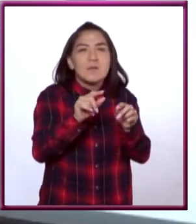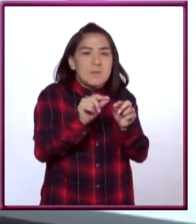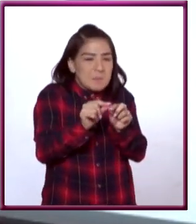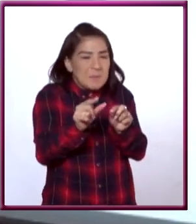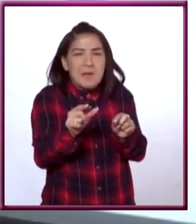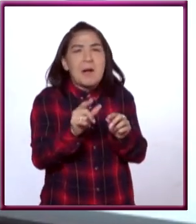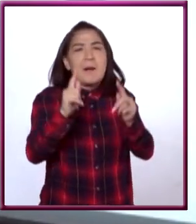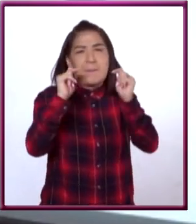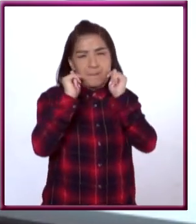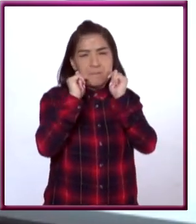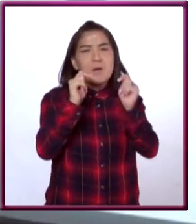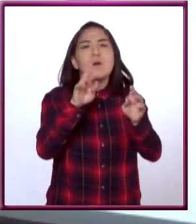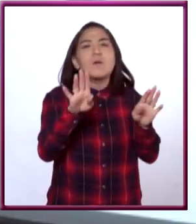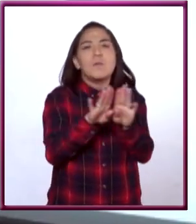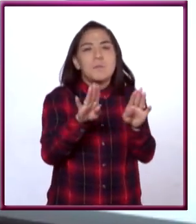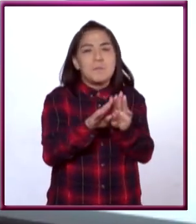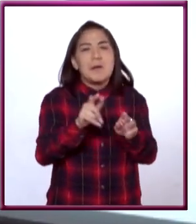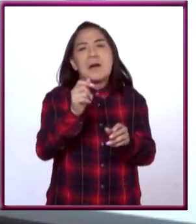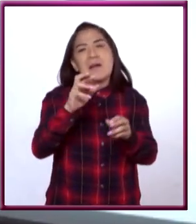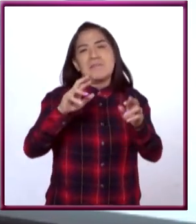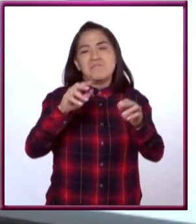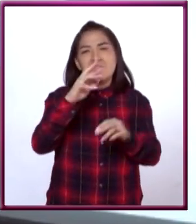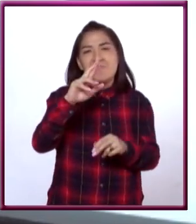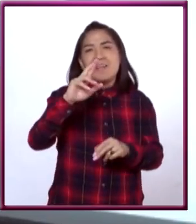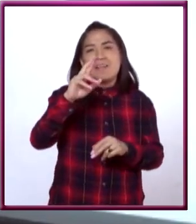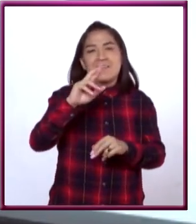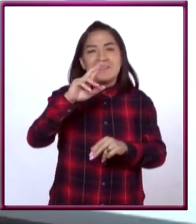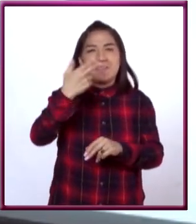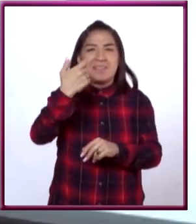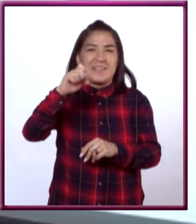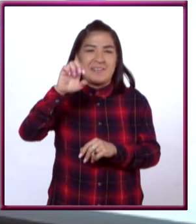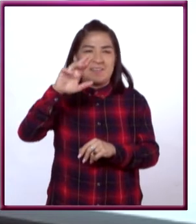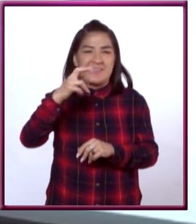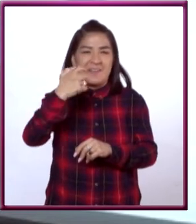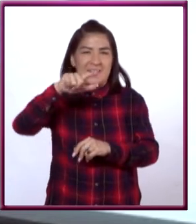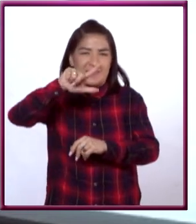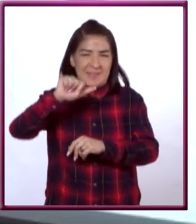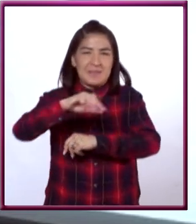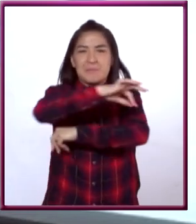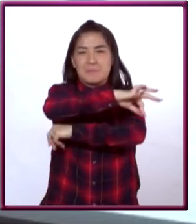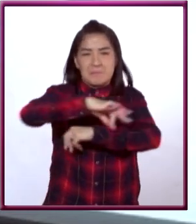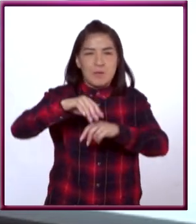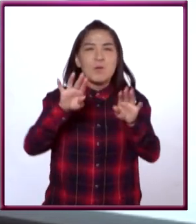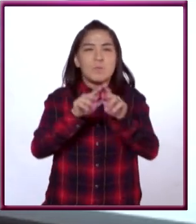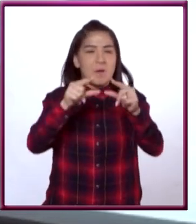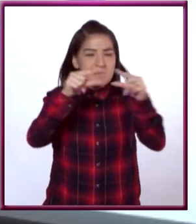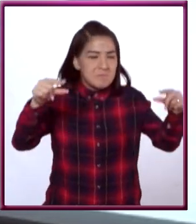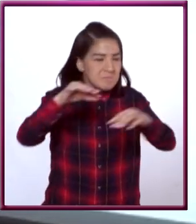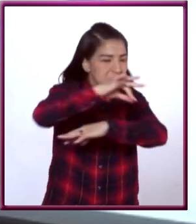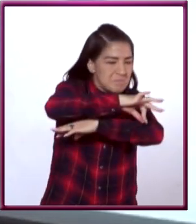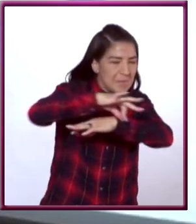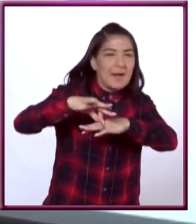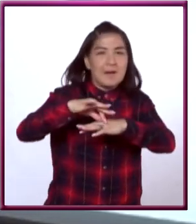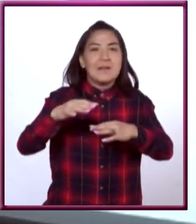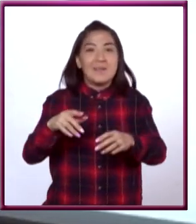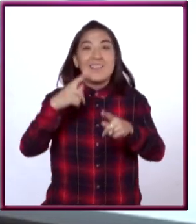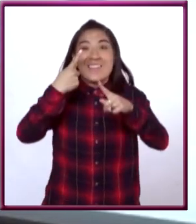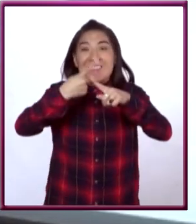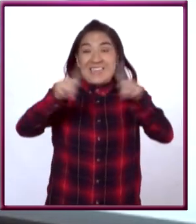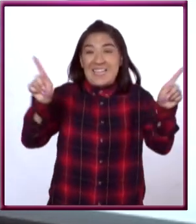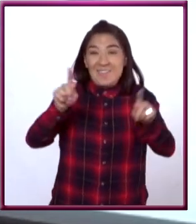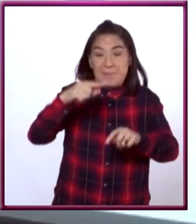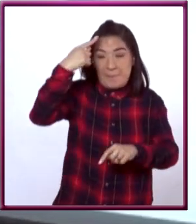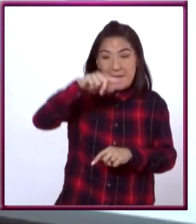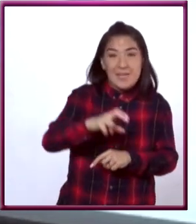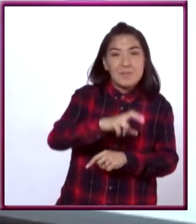mayor problema, tú lo puedes medir prácticamente con una regla. Y en el caso de un instrumento astronómico, pues es